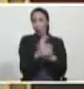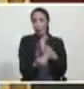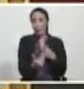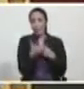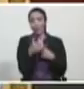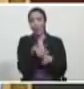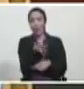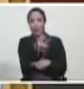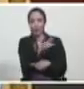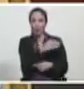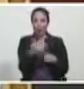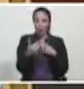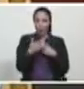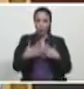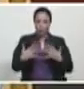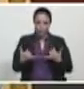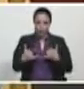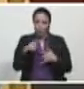No es contra Maduro.